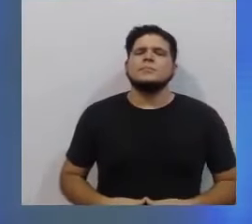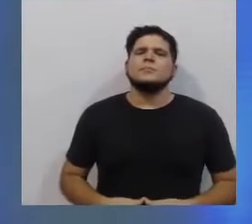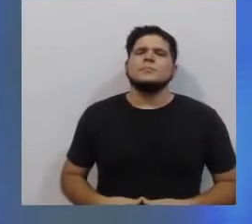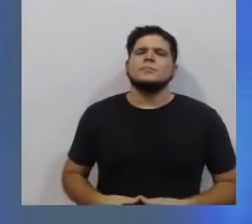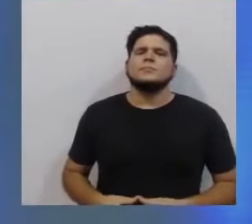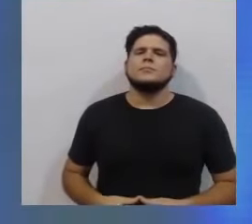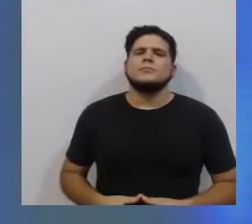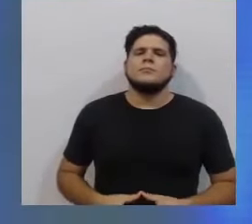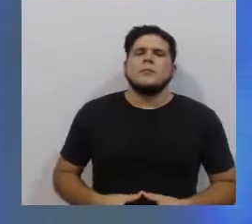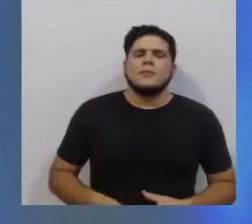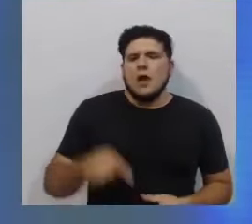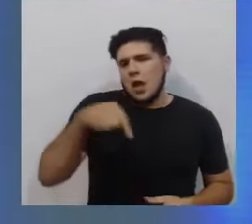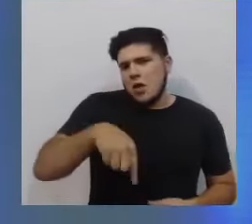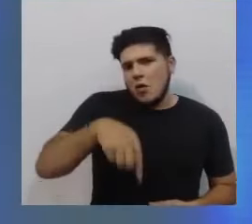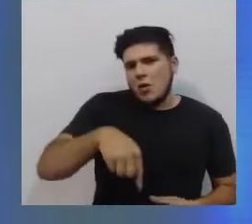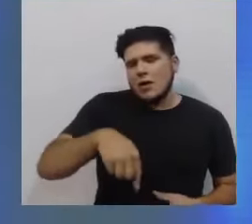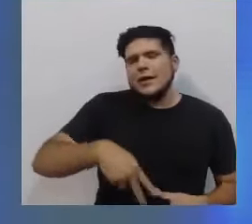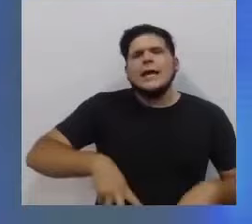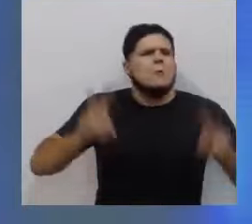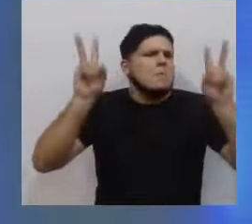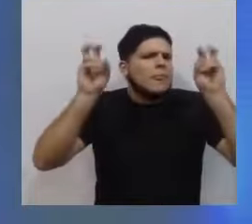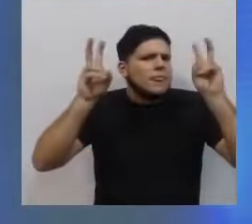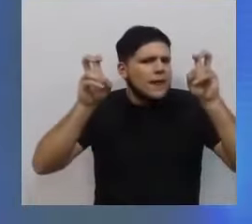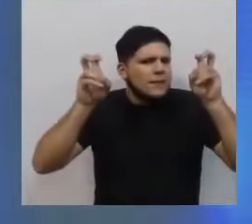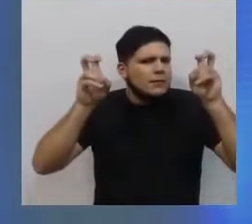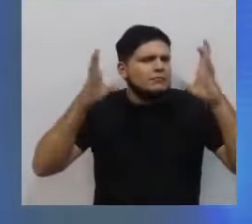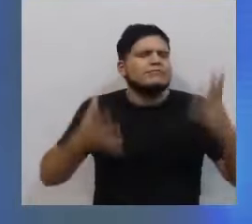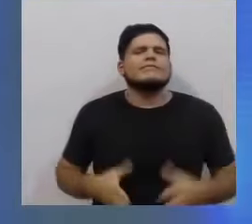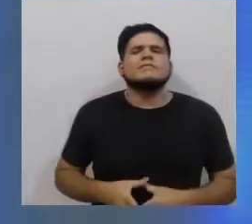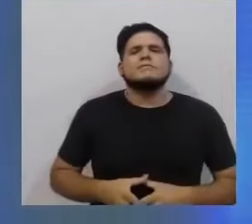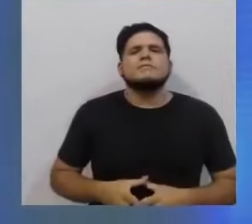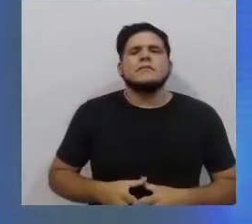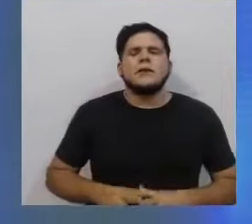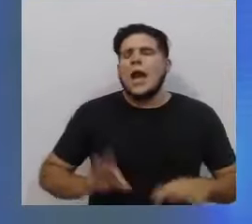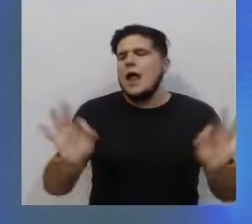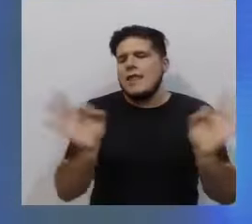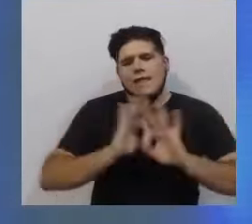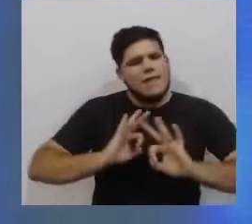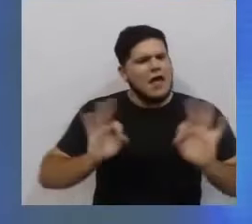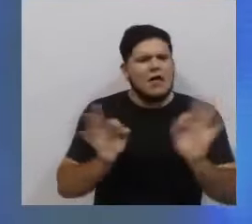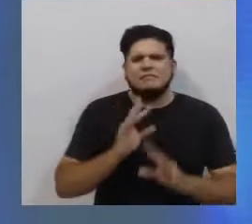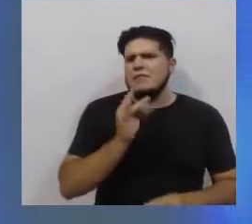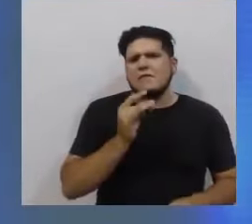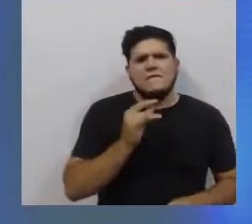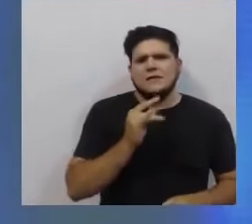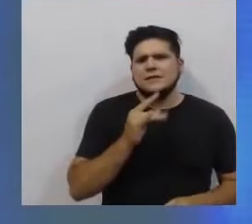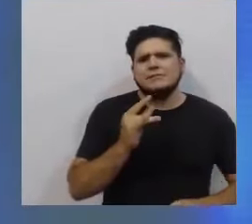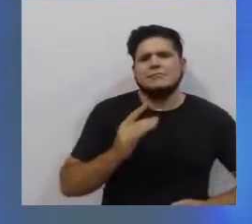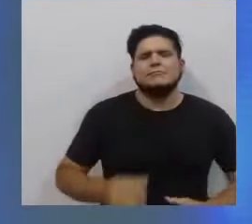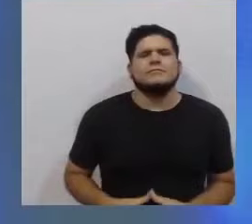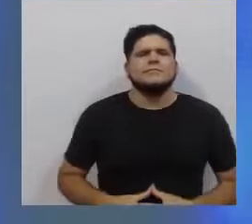eso nada es difícil quiero reflexionar acerca de este tema que para mí